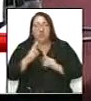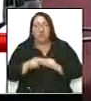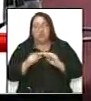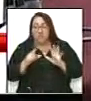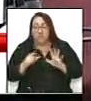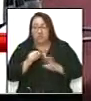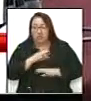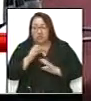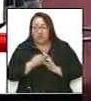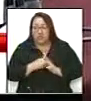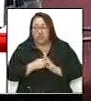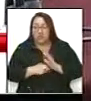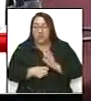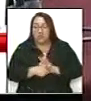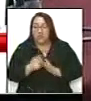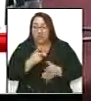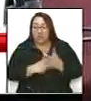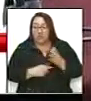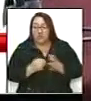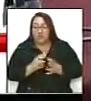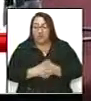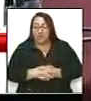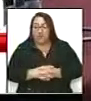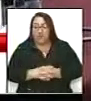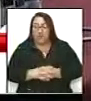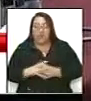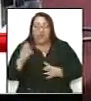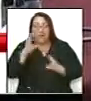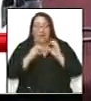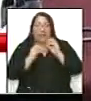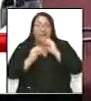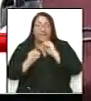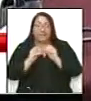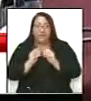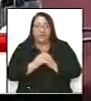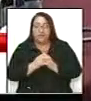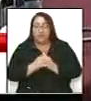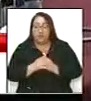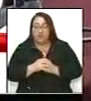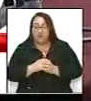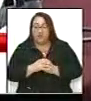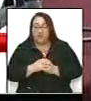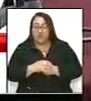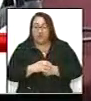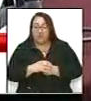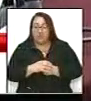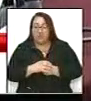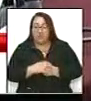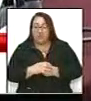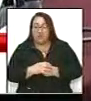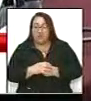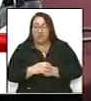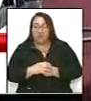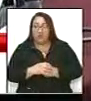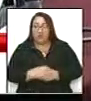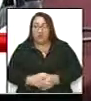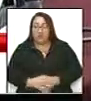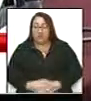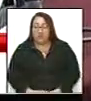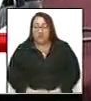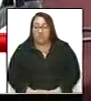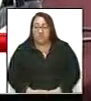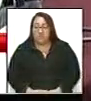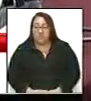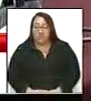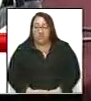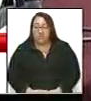2287-2017 es un proyecto de ley que busca corregir las modificaciones... Congresista, un momentito, si la... Ya, sí. Quería que para